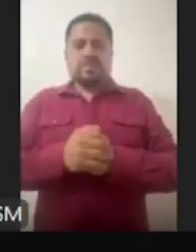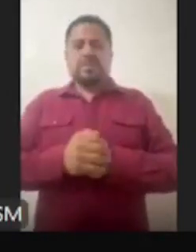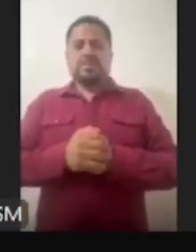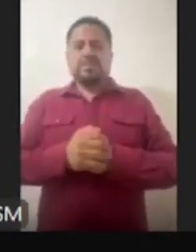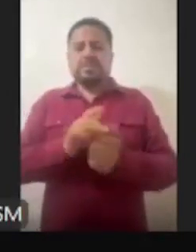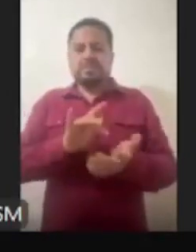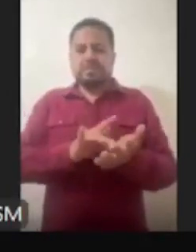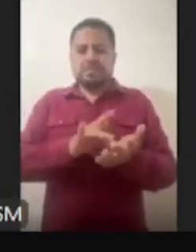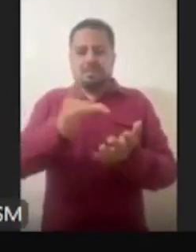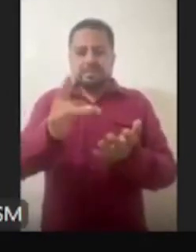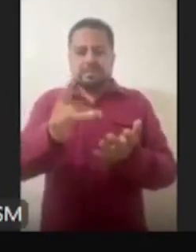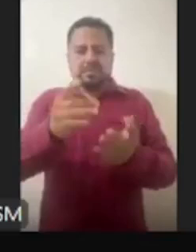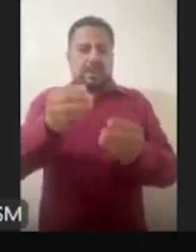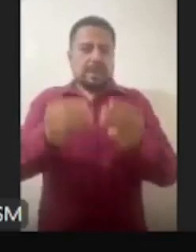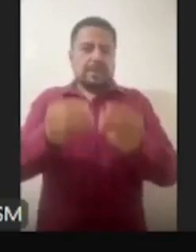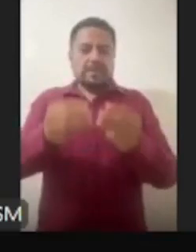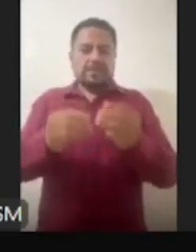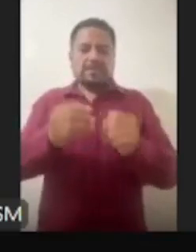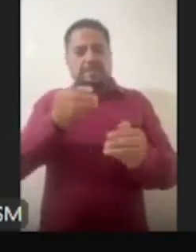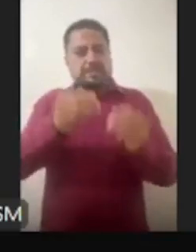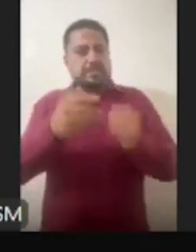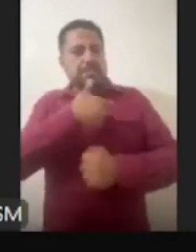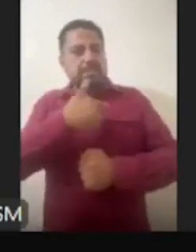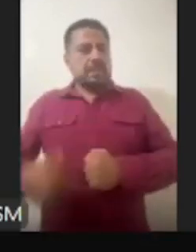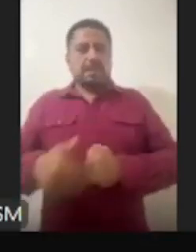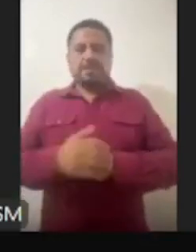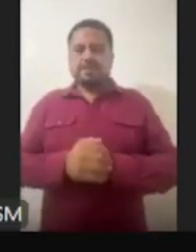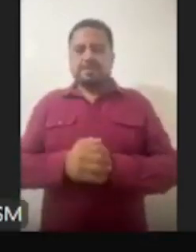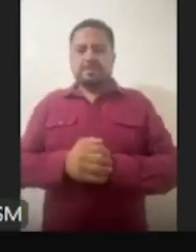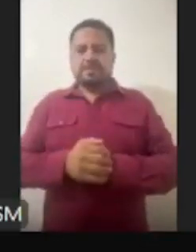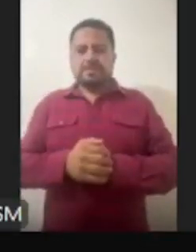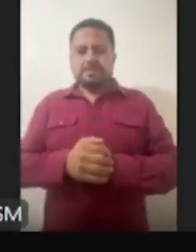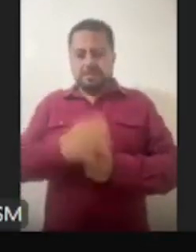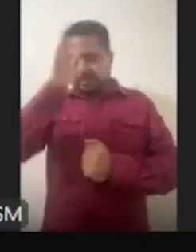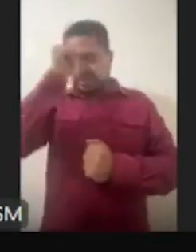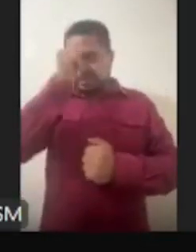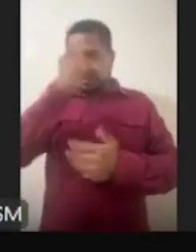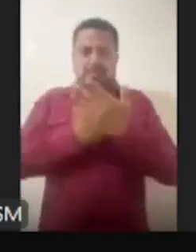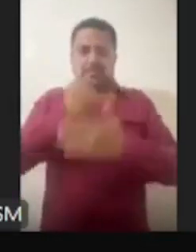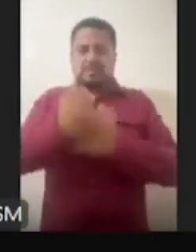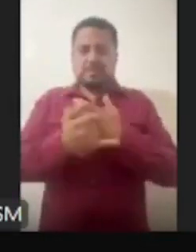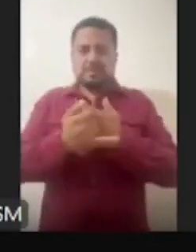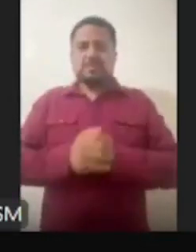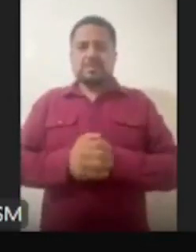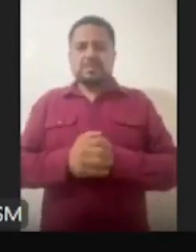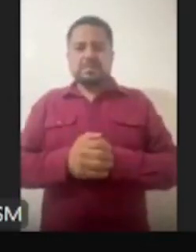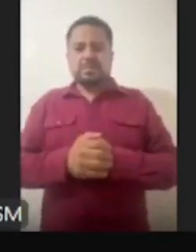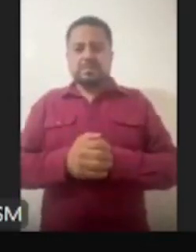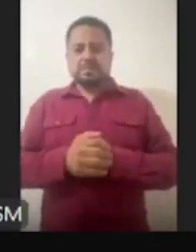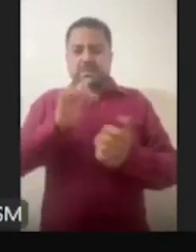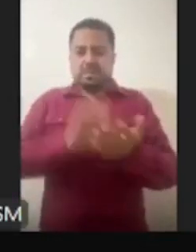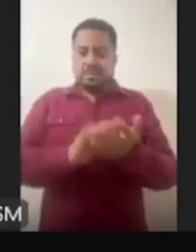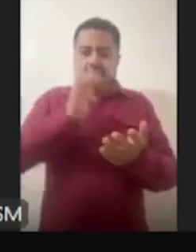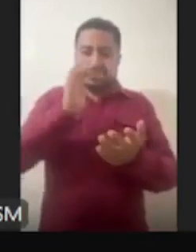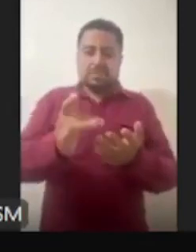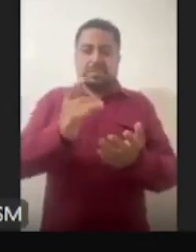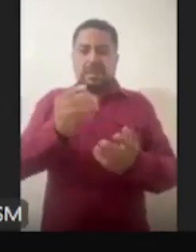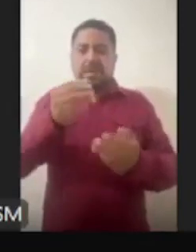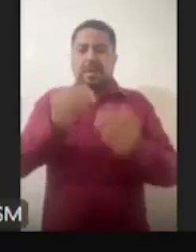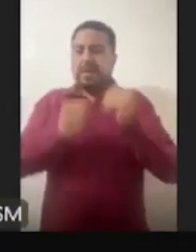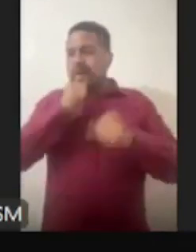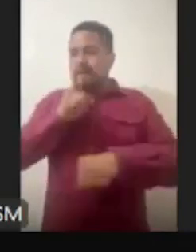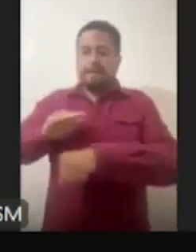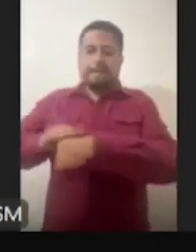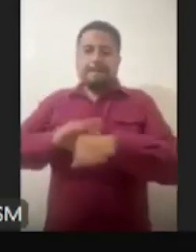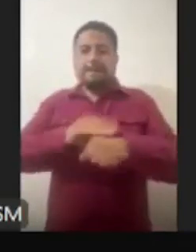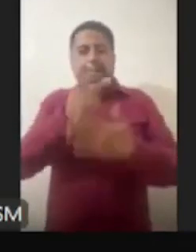Gracias, magistrada. Magistrada Evelyn Rodríguez Chinol. A favor del proyecto. Gracias, magistrada. Magistradas, magistrado. El proyecto de resolución